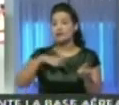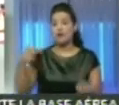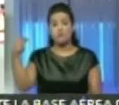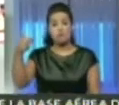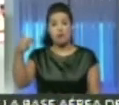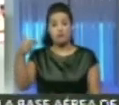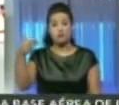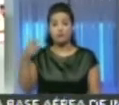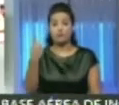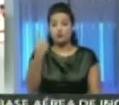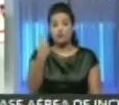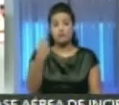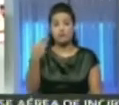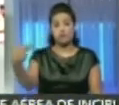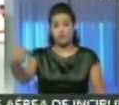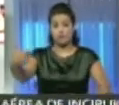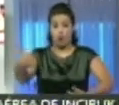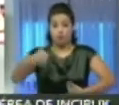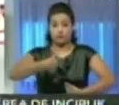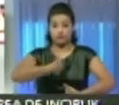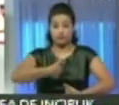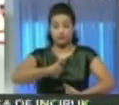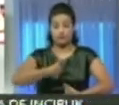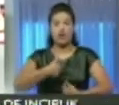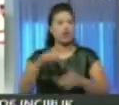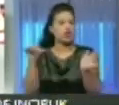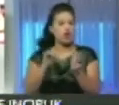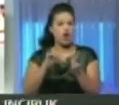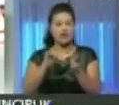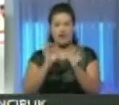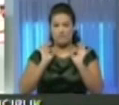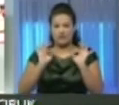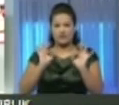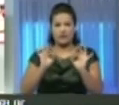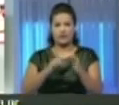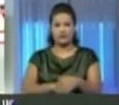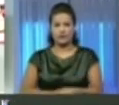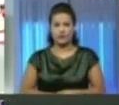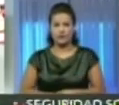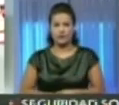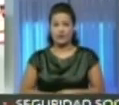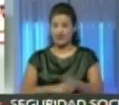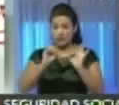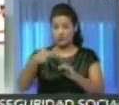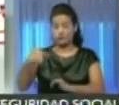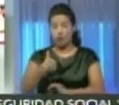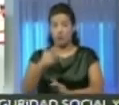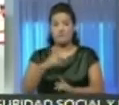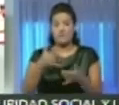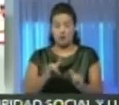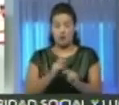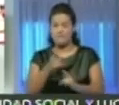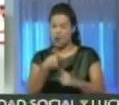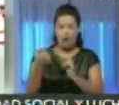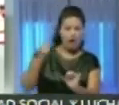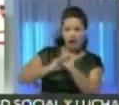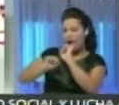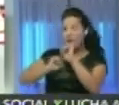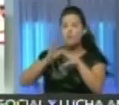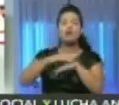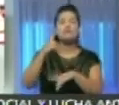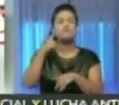impactado con un tiro en el pecho, en el esternón, logró reaccionar gracias a su